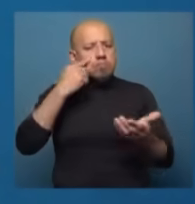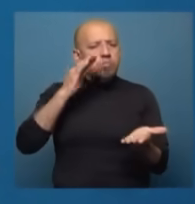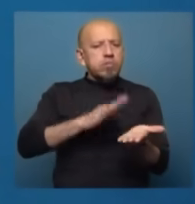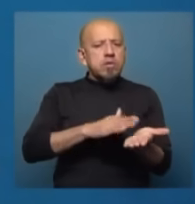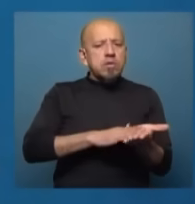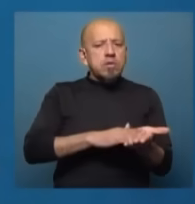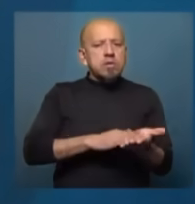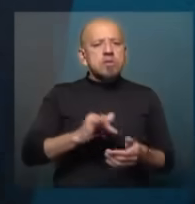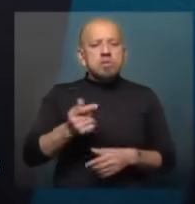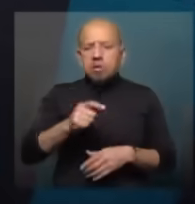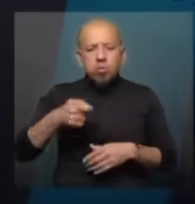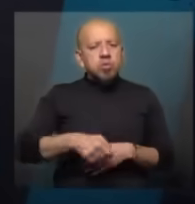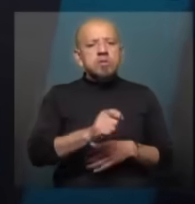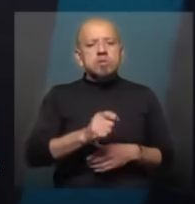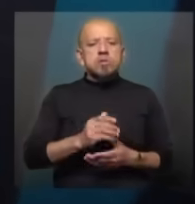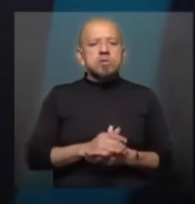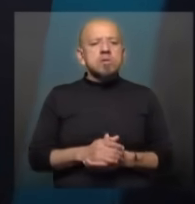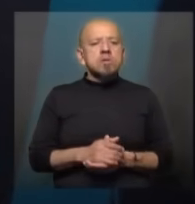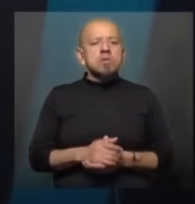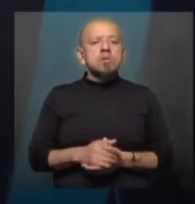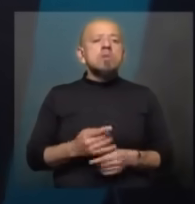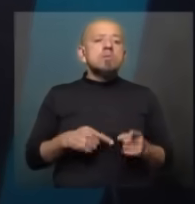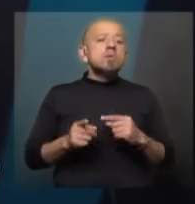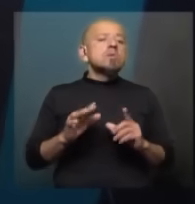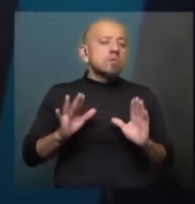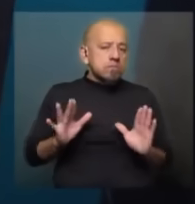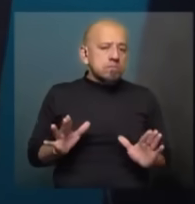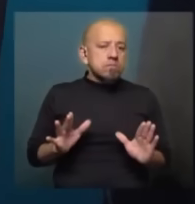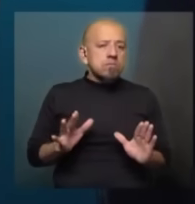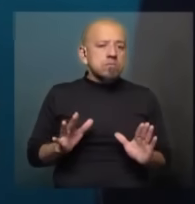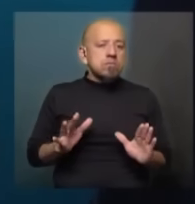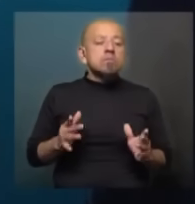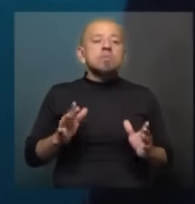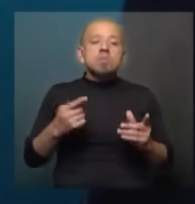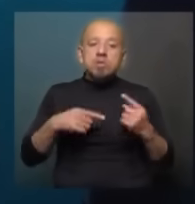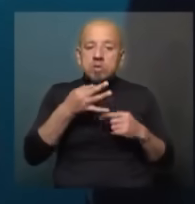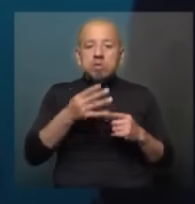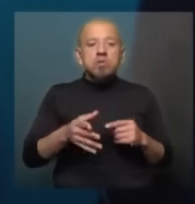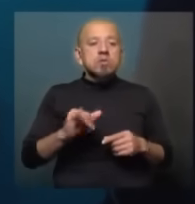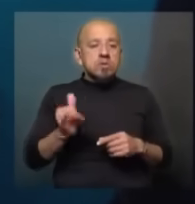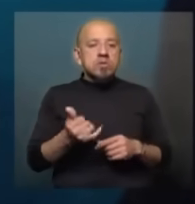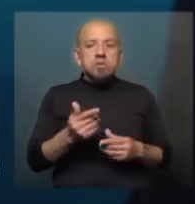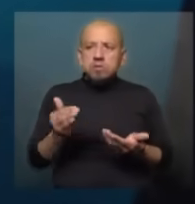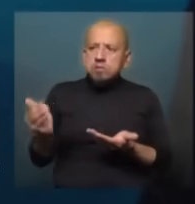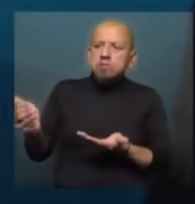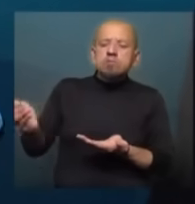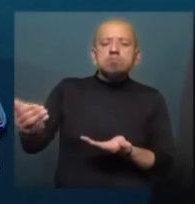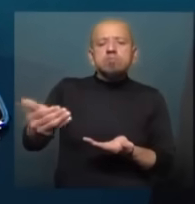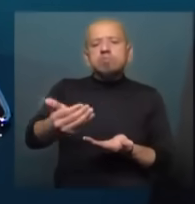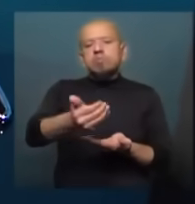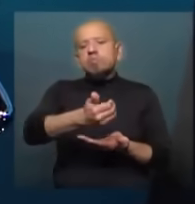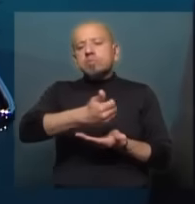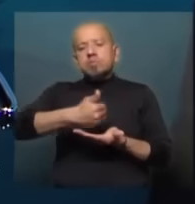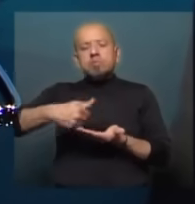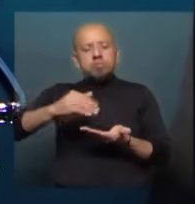para juicio ya podría acusar hoy dec Claro pero no corresponde no es un reclamo de mi parte lo que digo es que están Tienen much hay muchísima